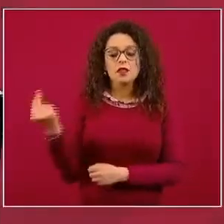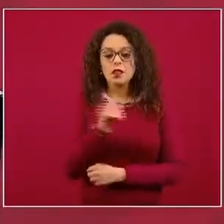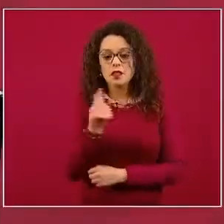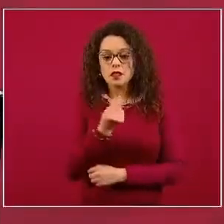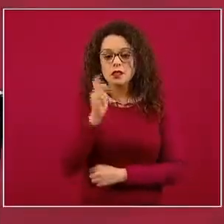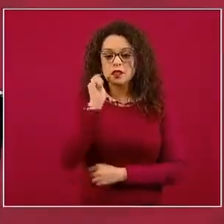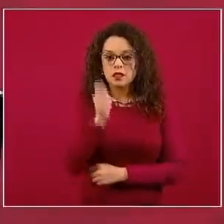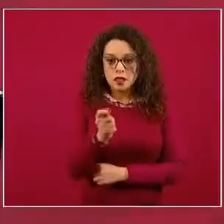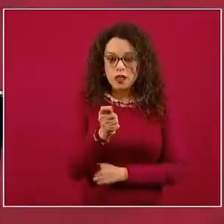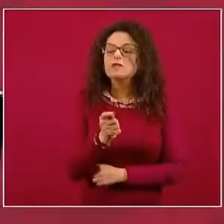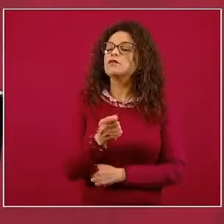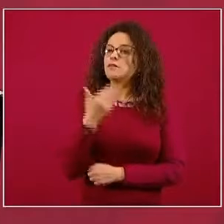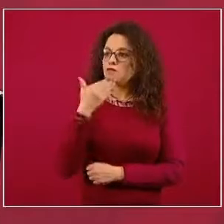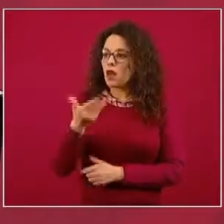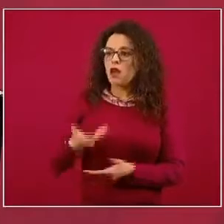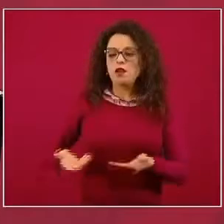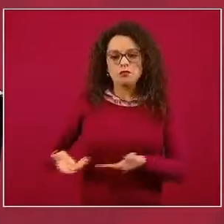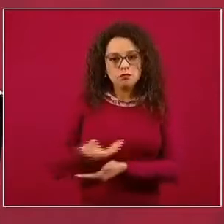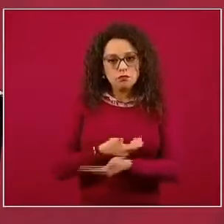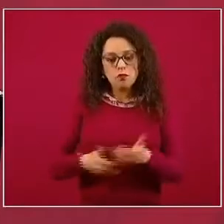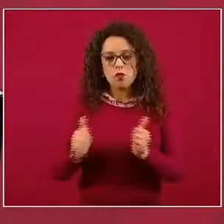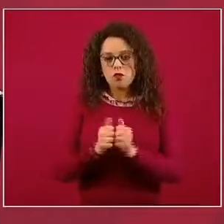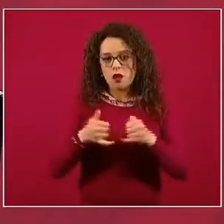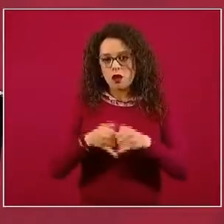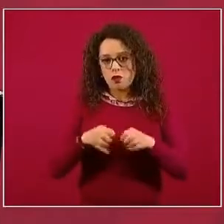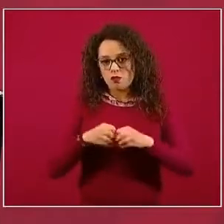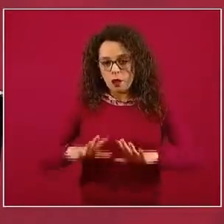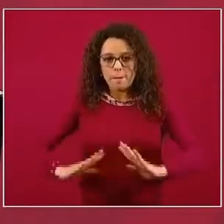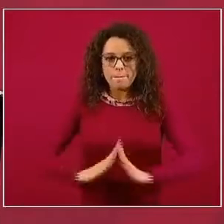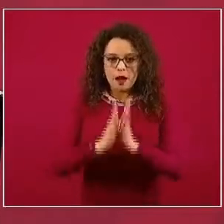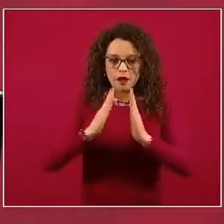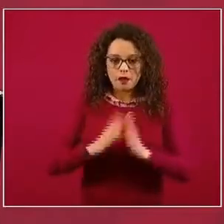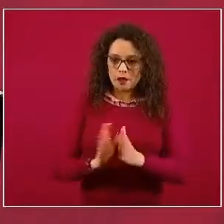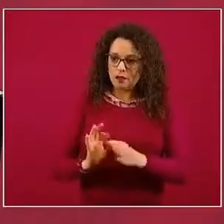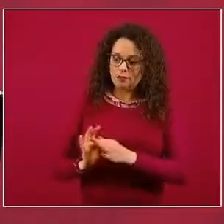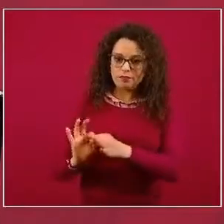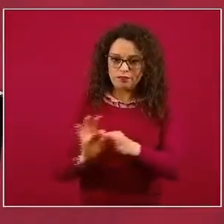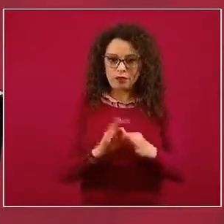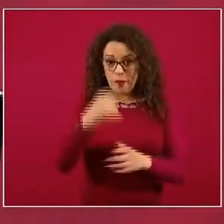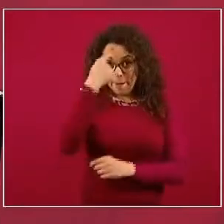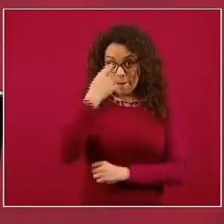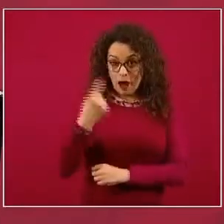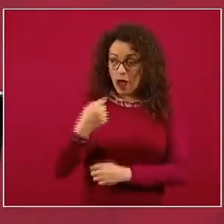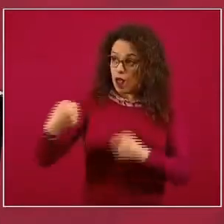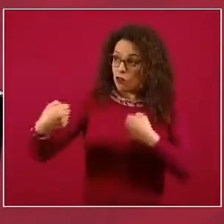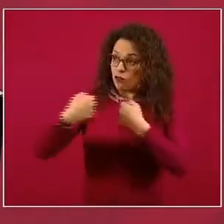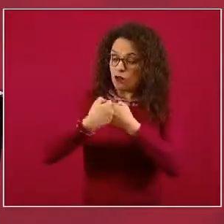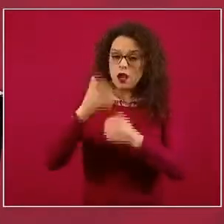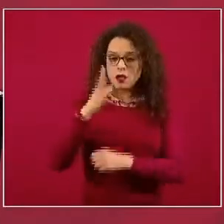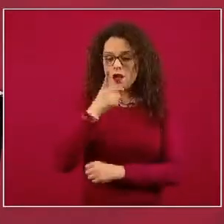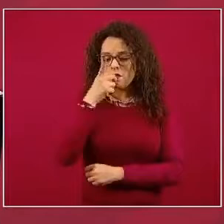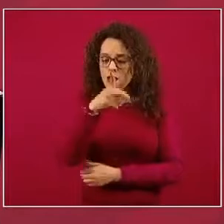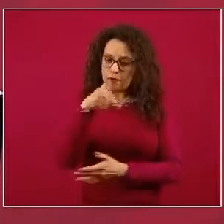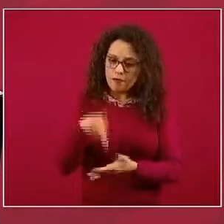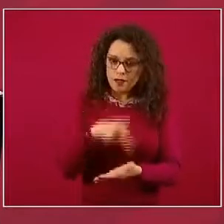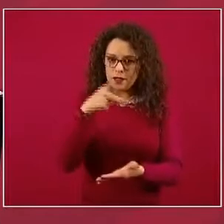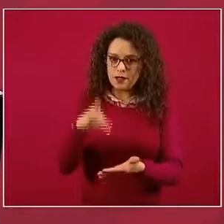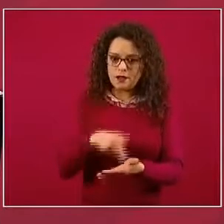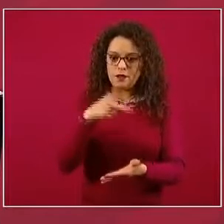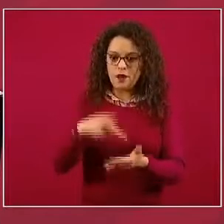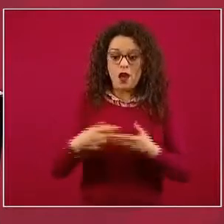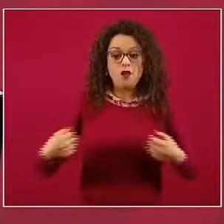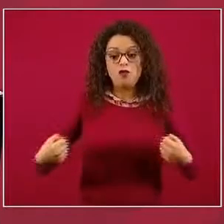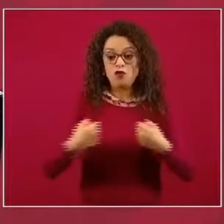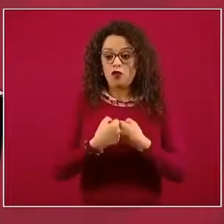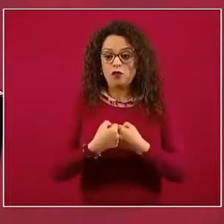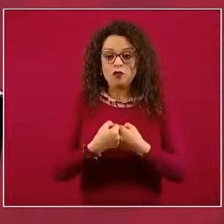de intercambio de información, colaboración, para que la frontera, como hemos dicho en múltiples ocasiones, las fronteras son